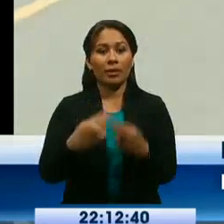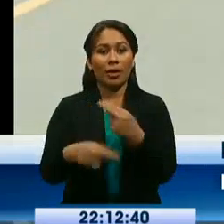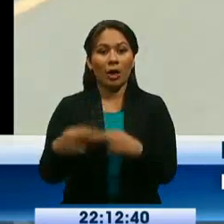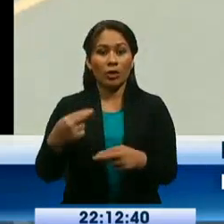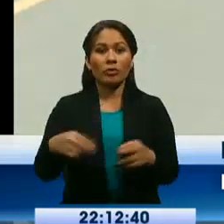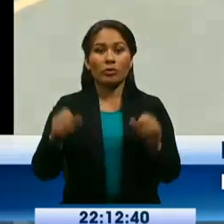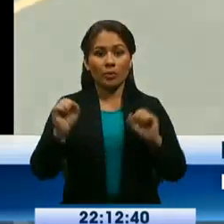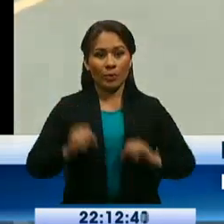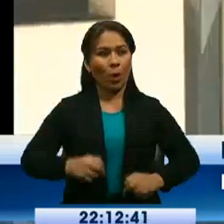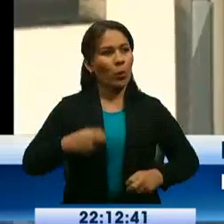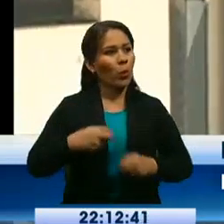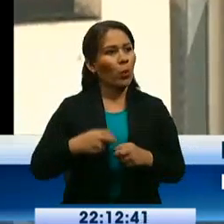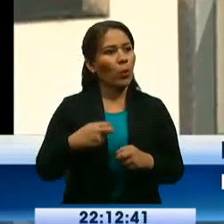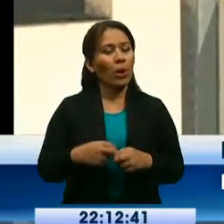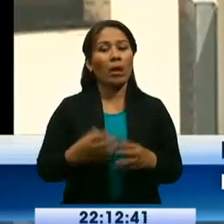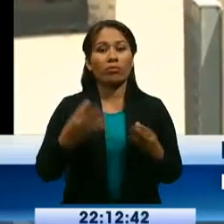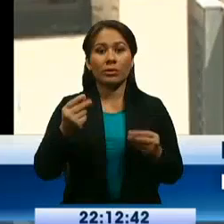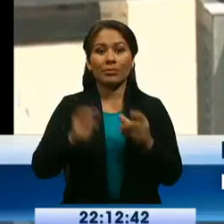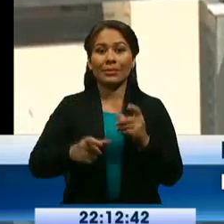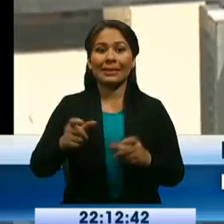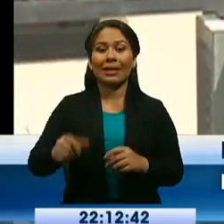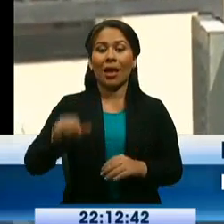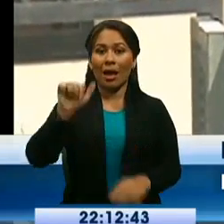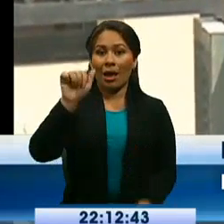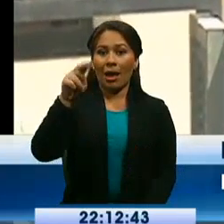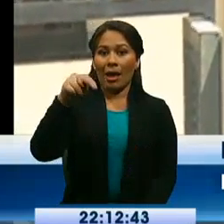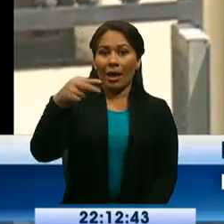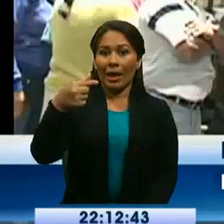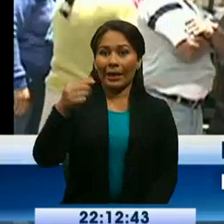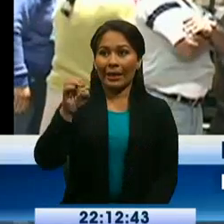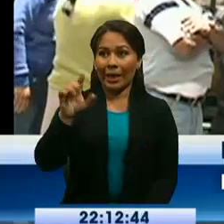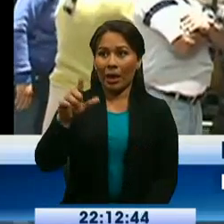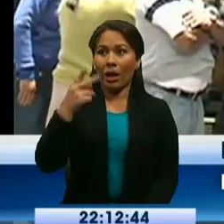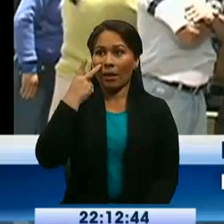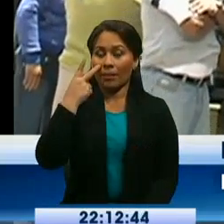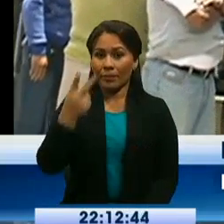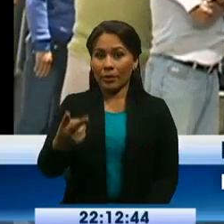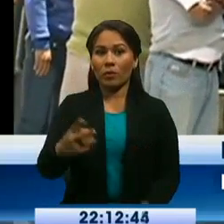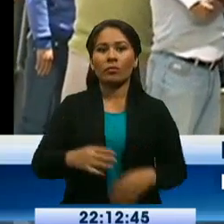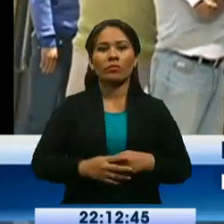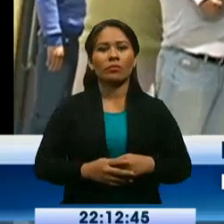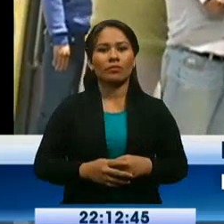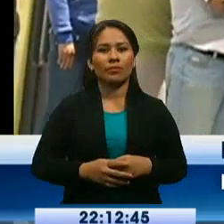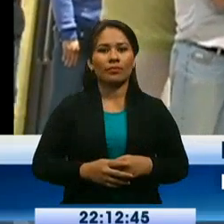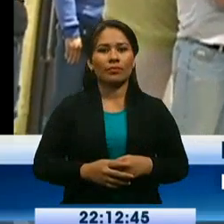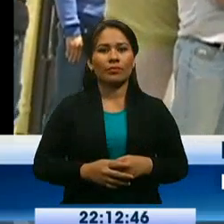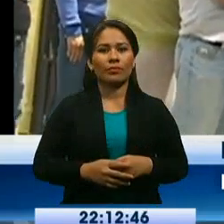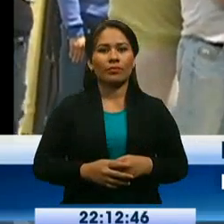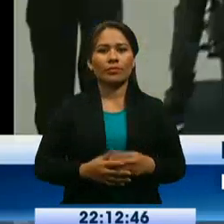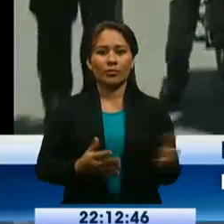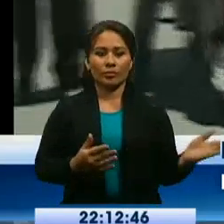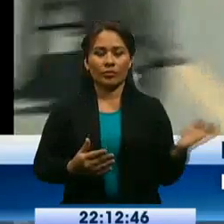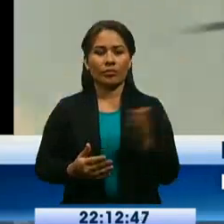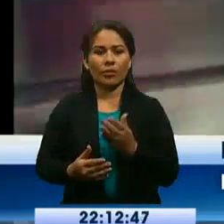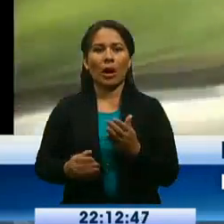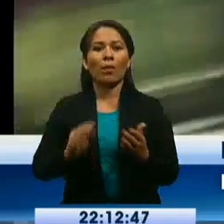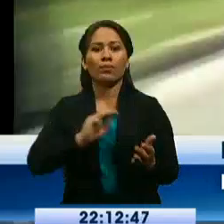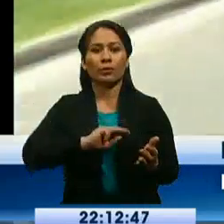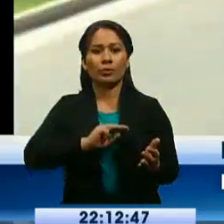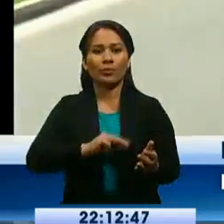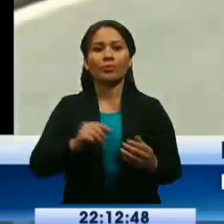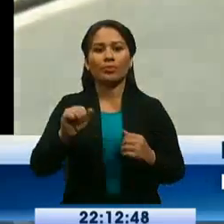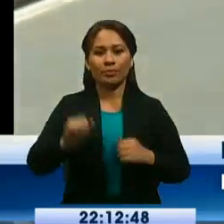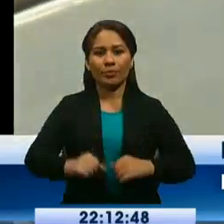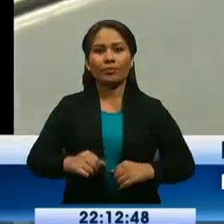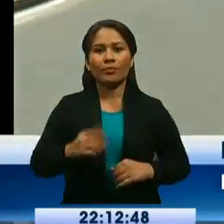dura. Los familiares de Miguel Ángel M. lograron convencerlo para que se entregue y responda por el homicidio. En horas de la noche del mar, el